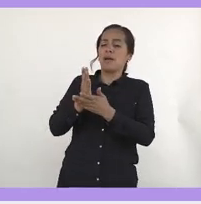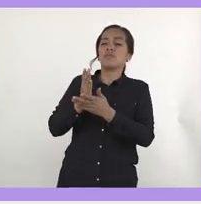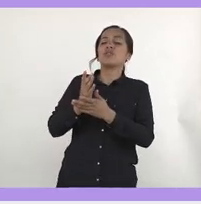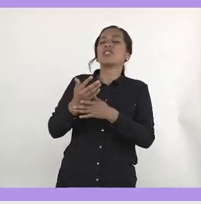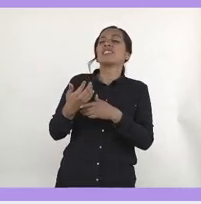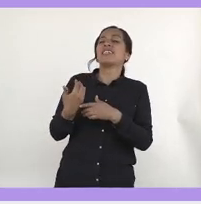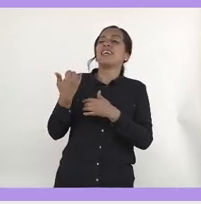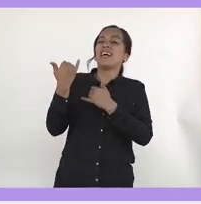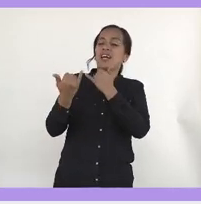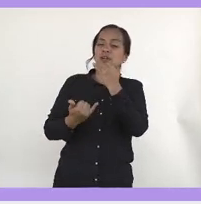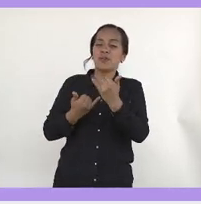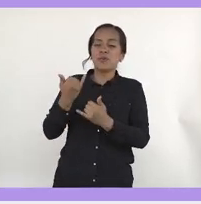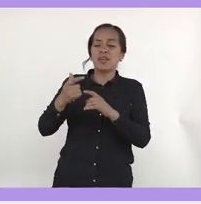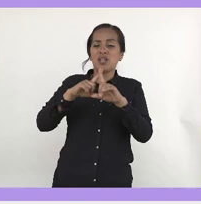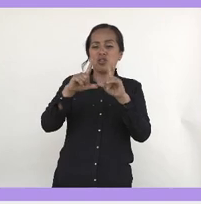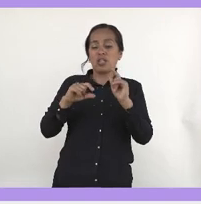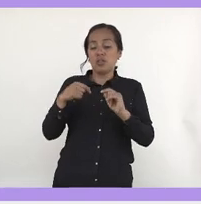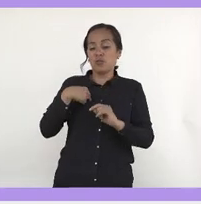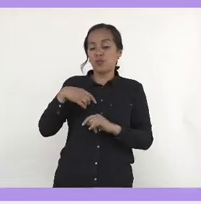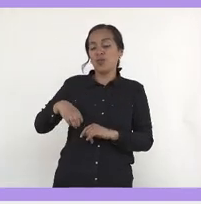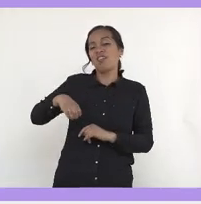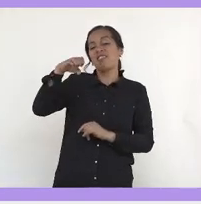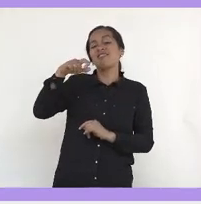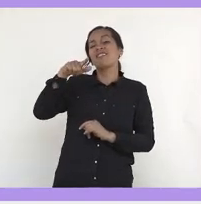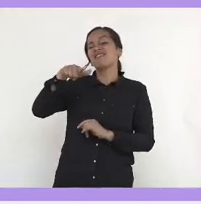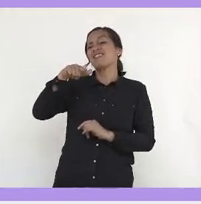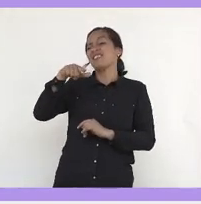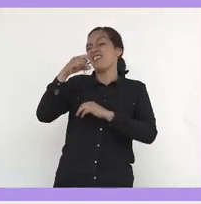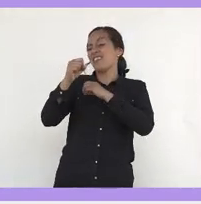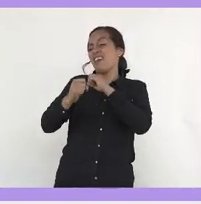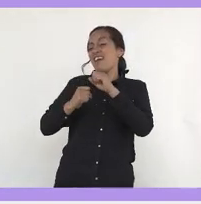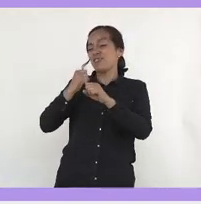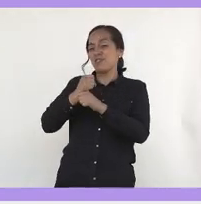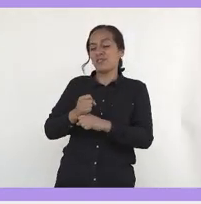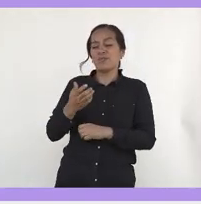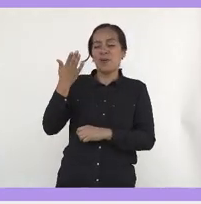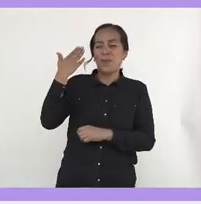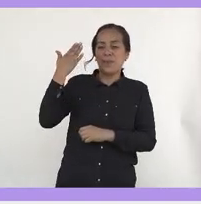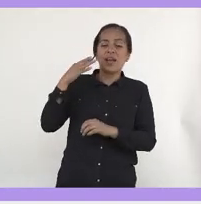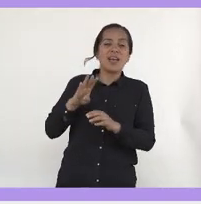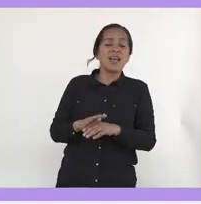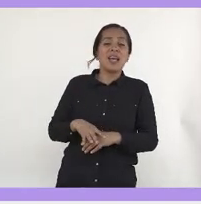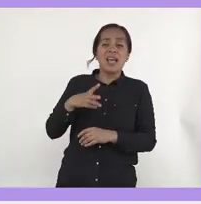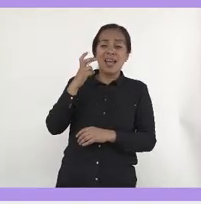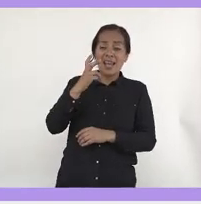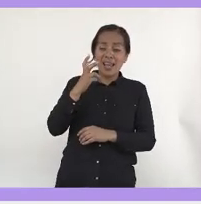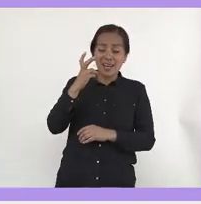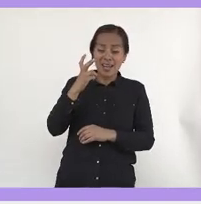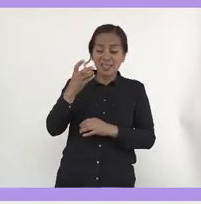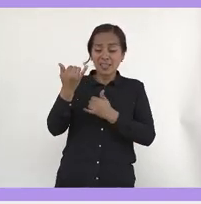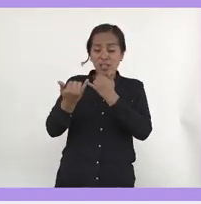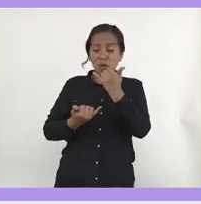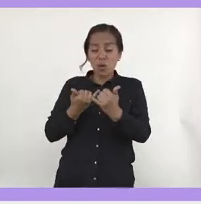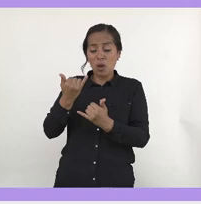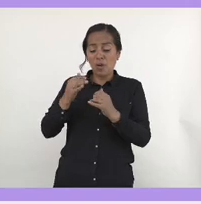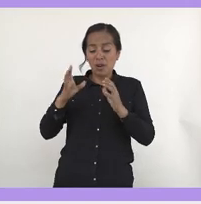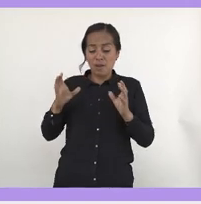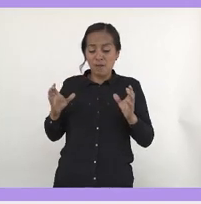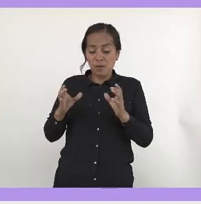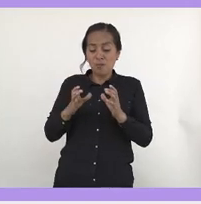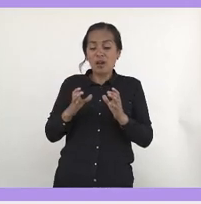estamos hablando de que tenía 17 años resulta que en esa eliminatoria están formando la primera selección